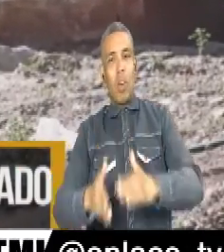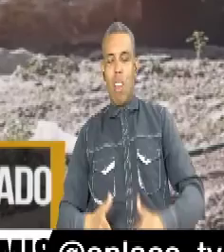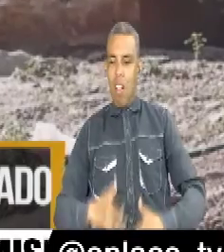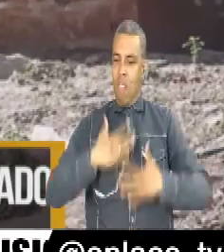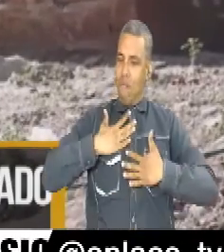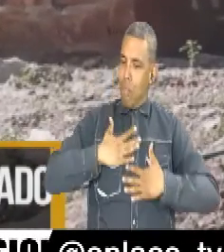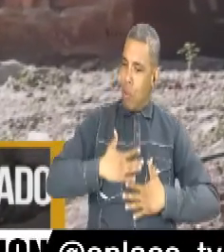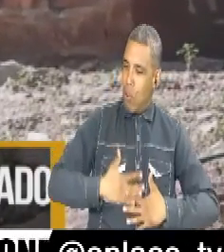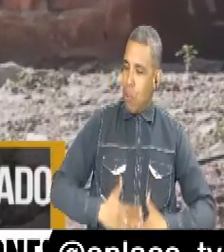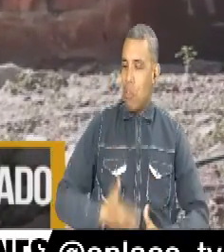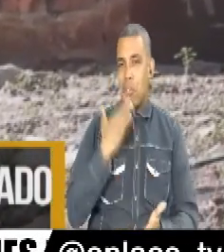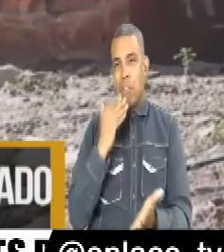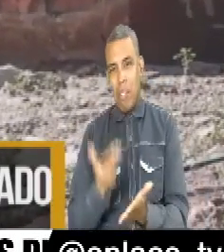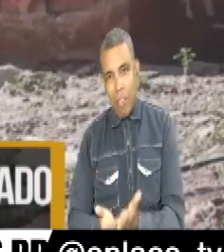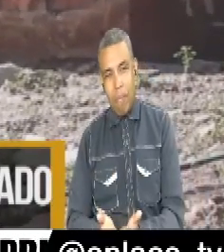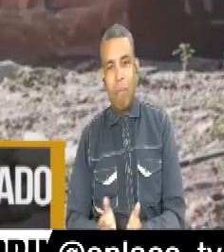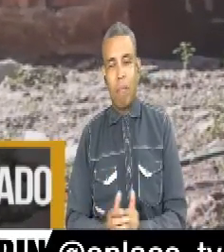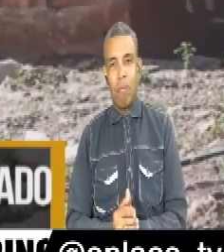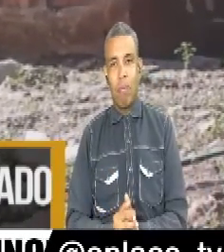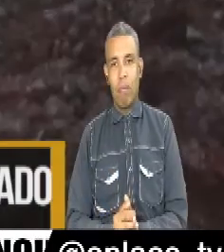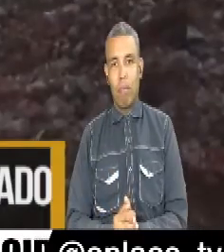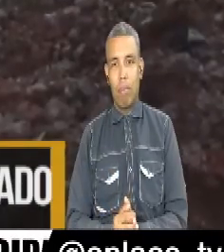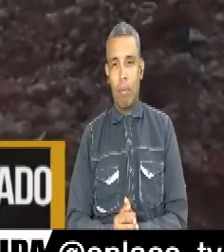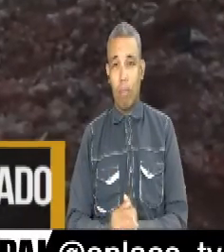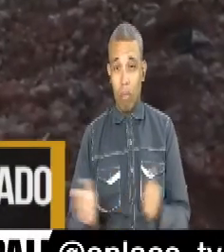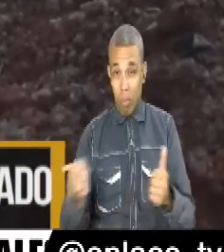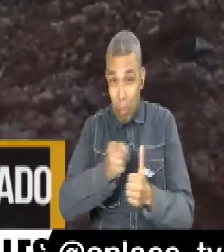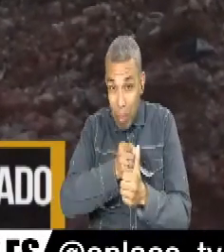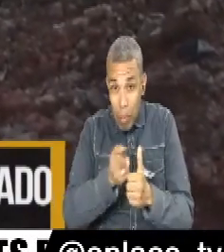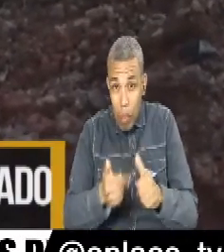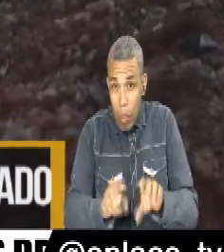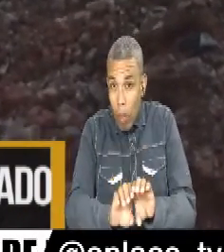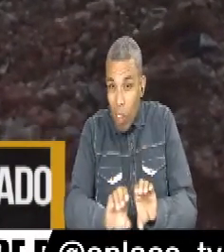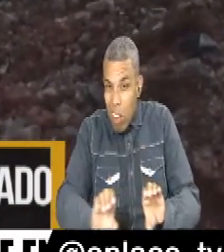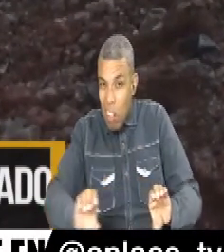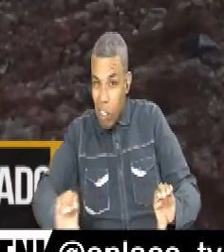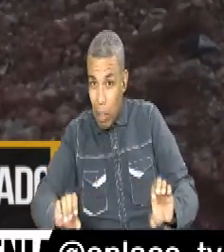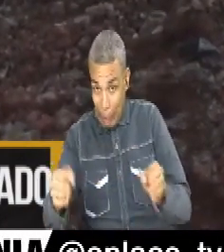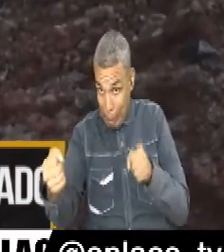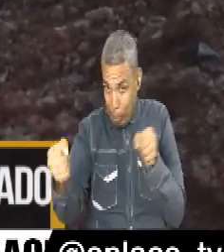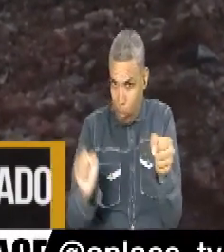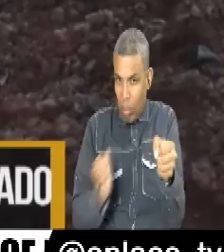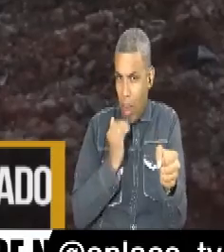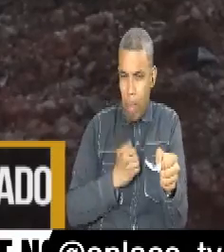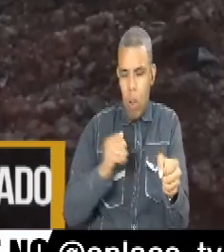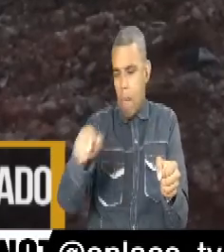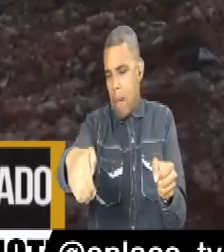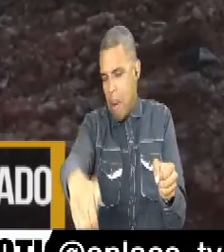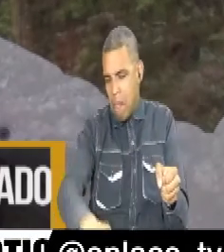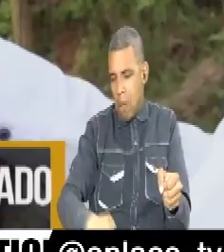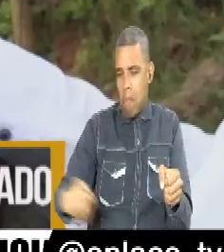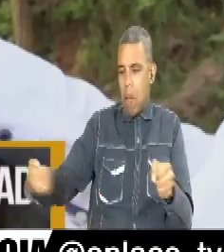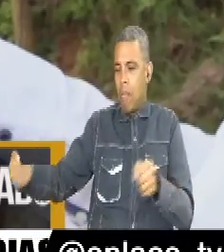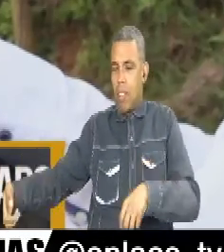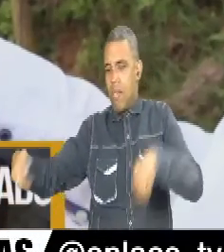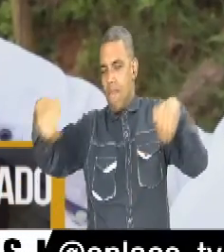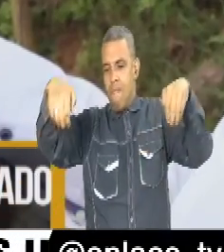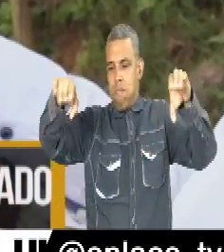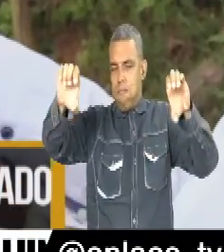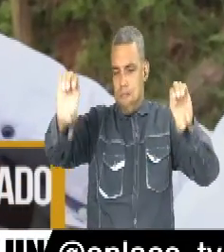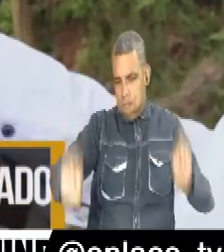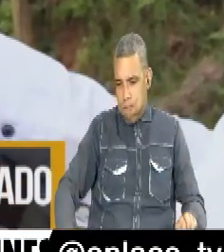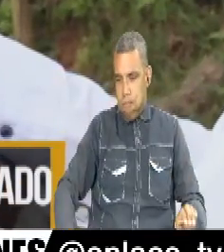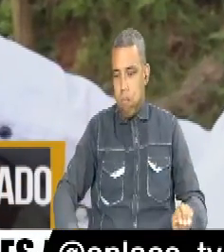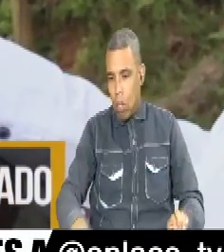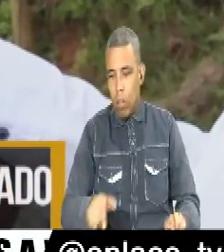desarrollo pleno. No va a ser alcantarillado si dejar las vías destapadas, no, hacemos el alcantarillado y después pavimentamos, y de esta manera